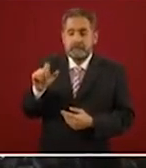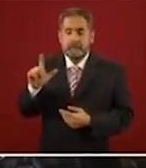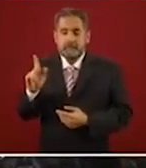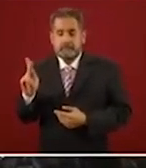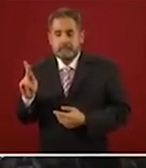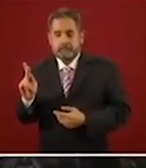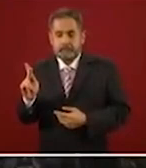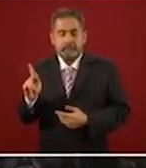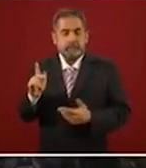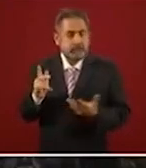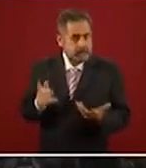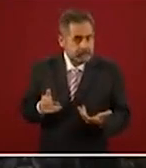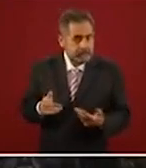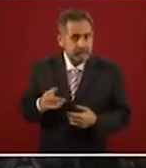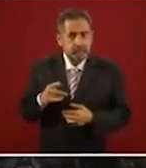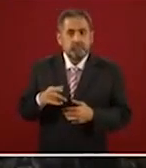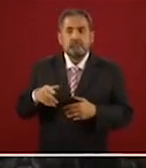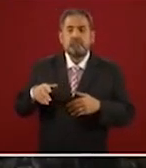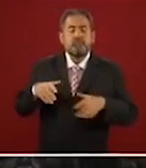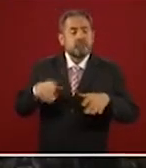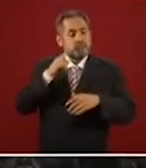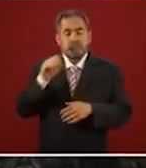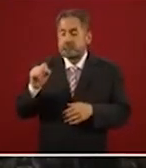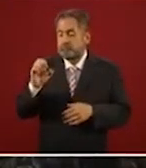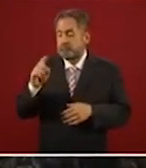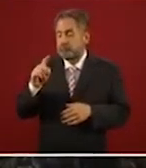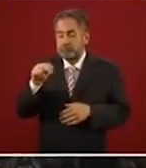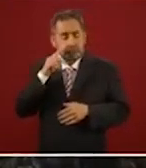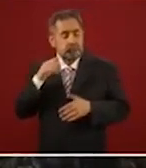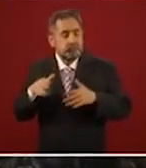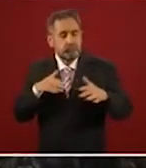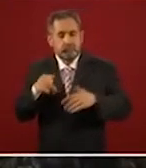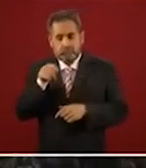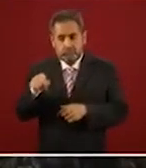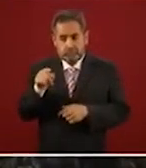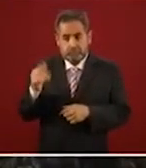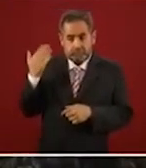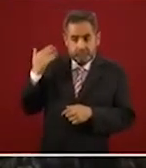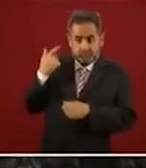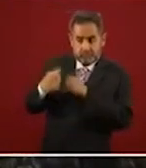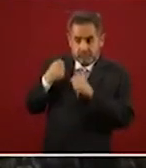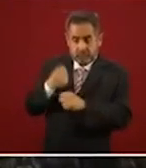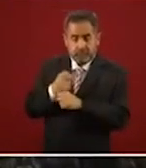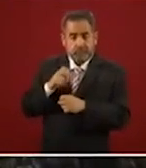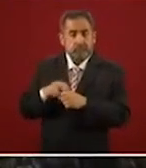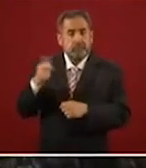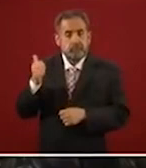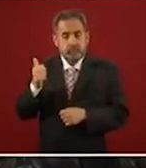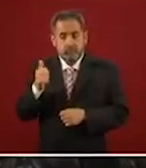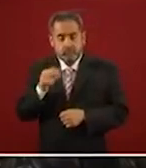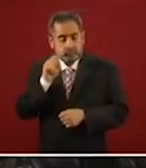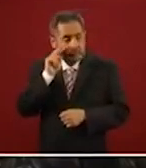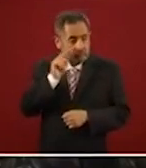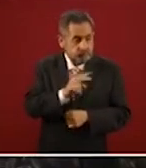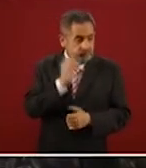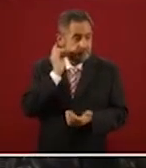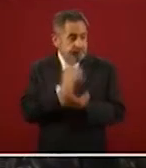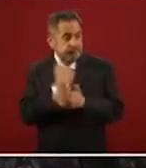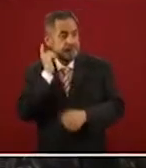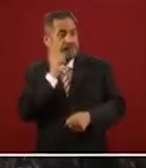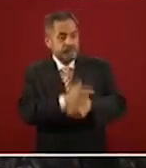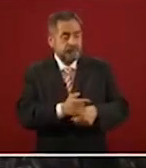tuvimos un en un recorrido de la sedena es un evento del año pasado del mes de agosto ubican la